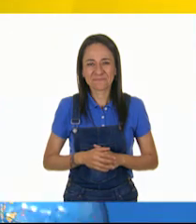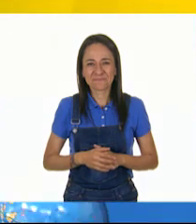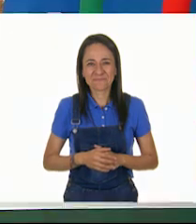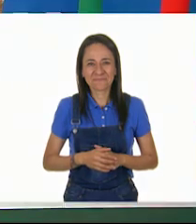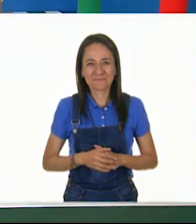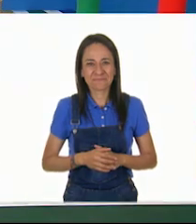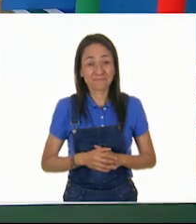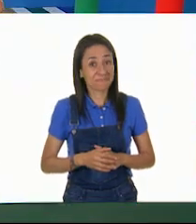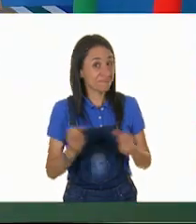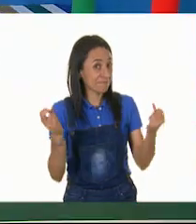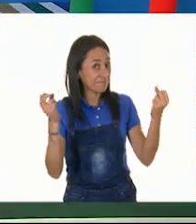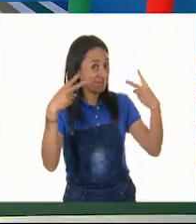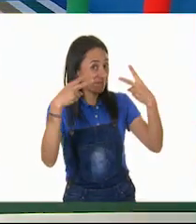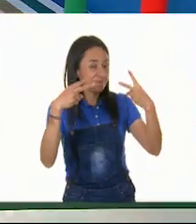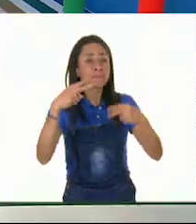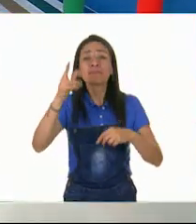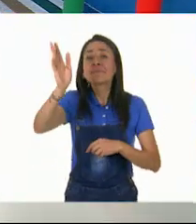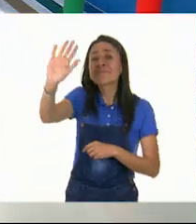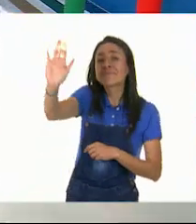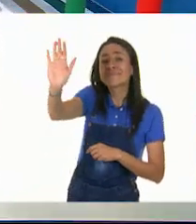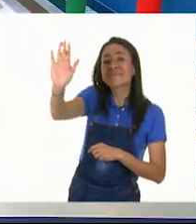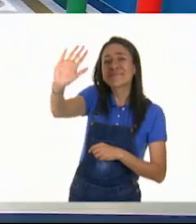nos vemos